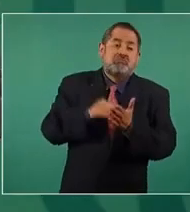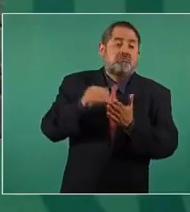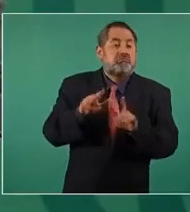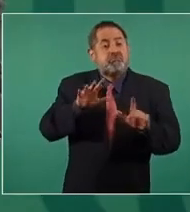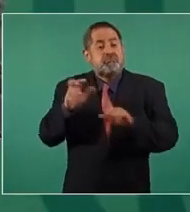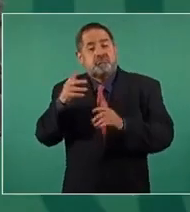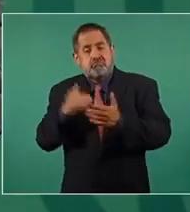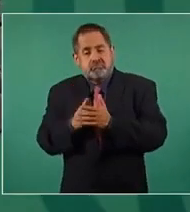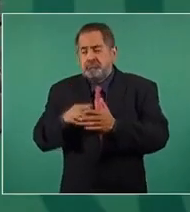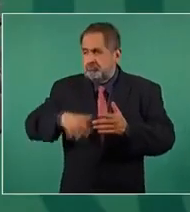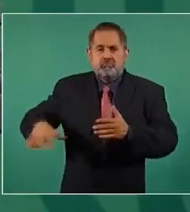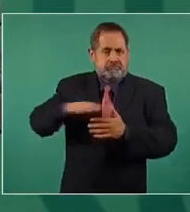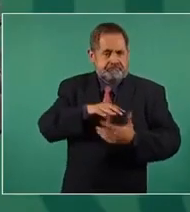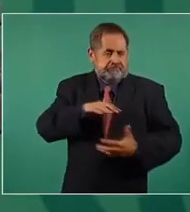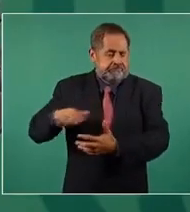750,000 que se producen,